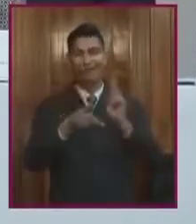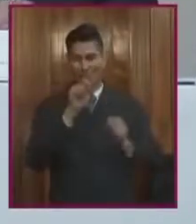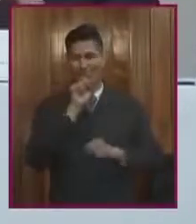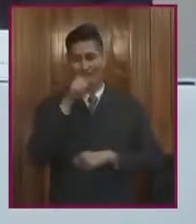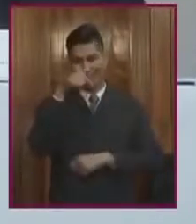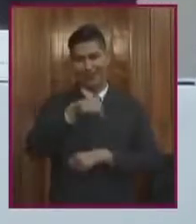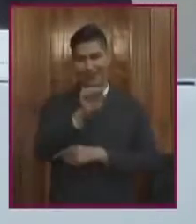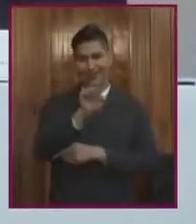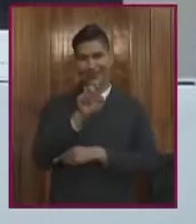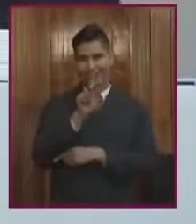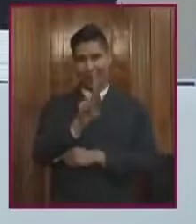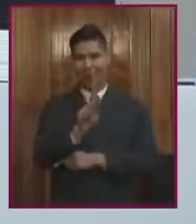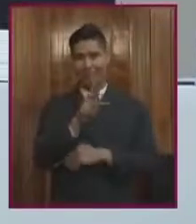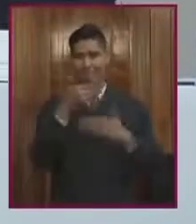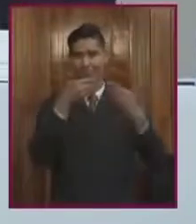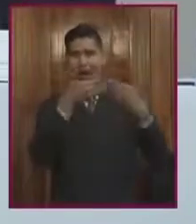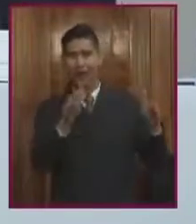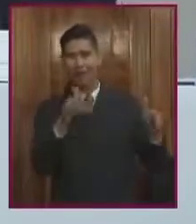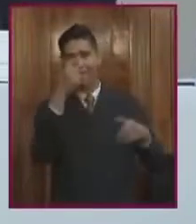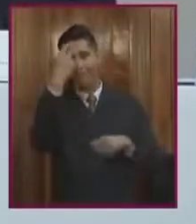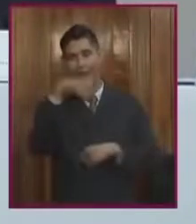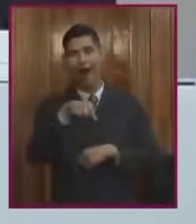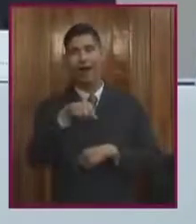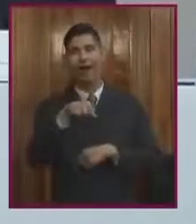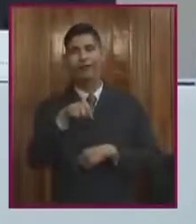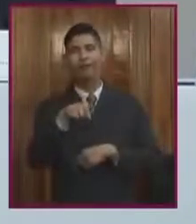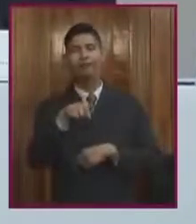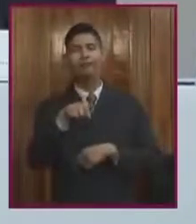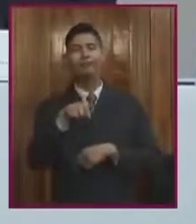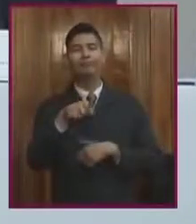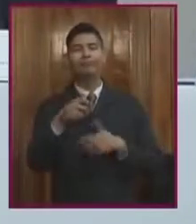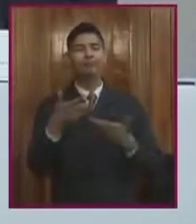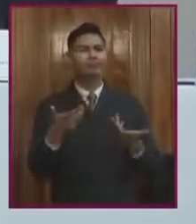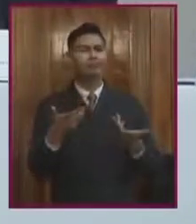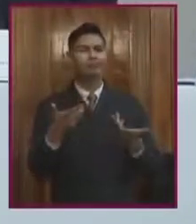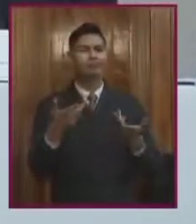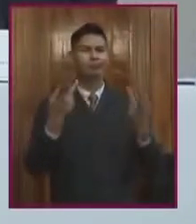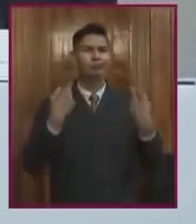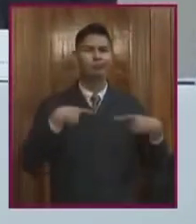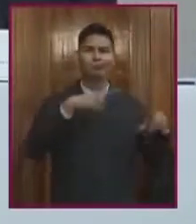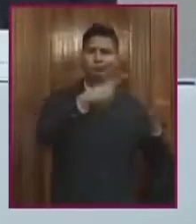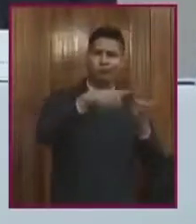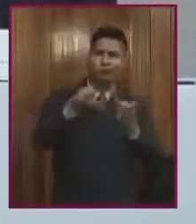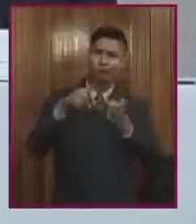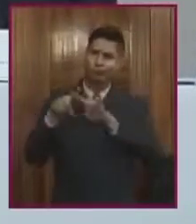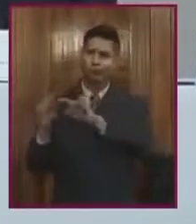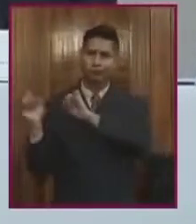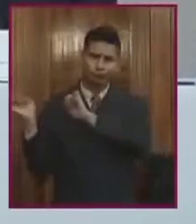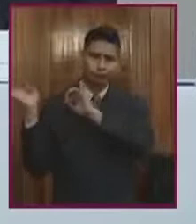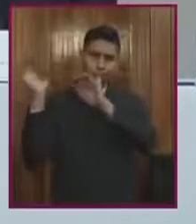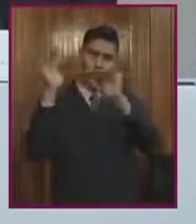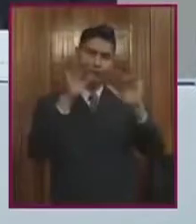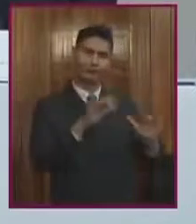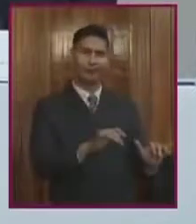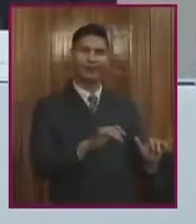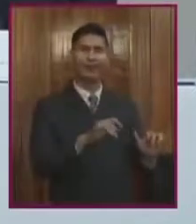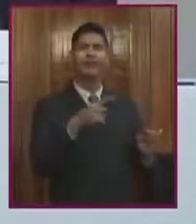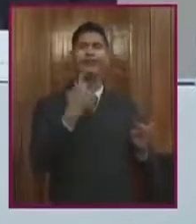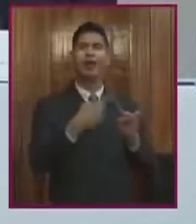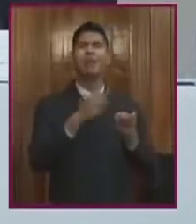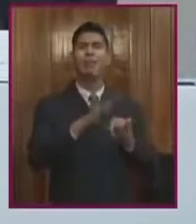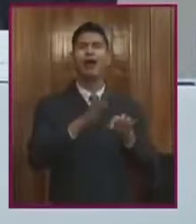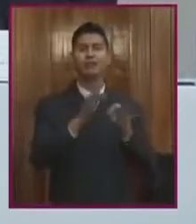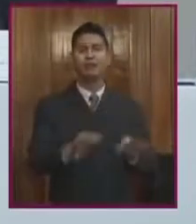Pública ha abierto a distintos sectores de la sociedad mexicana, especialmente con